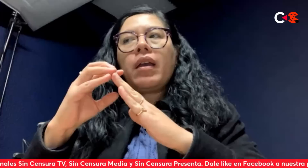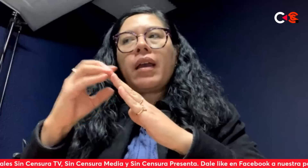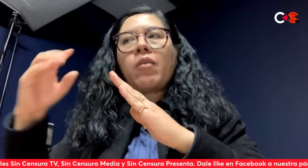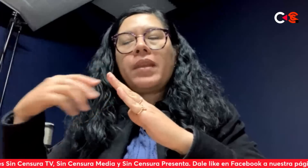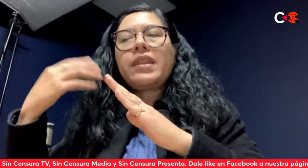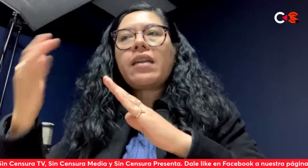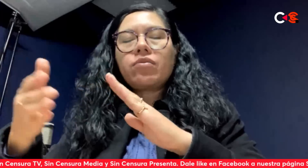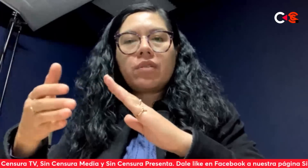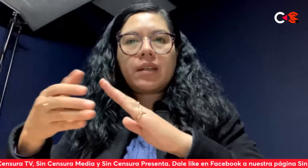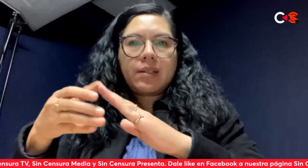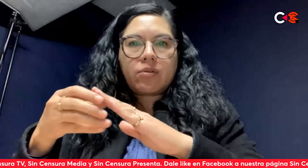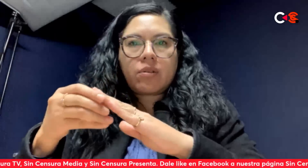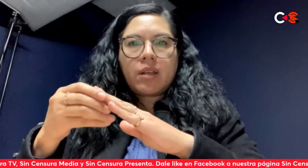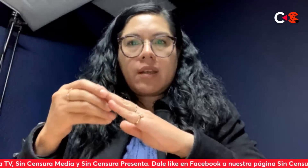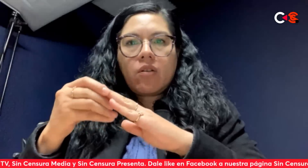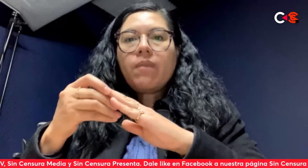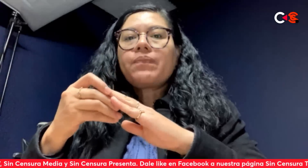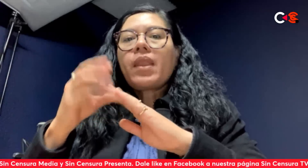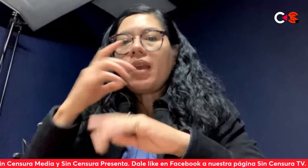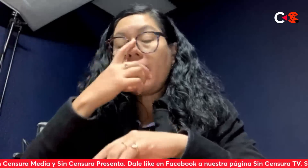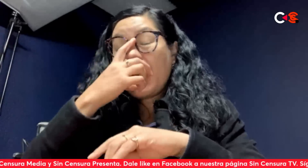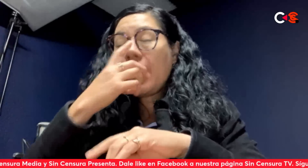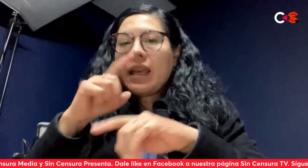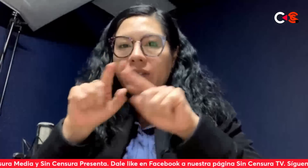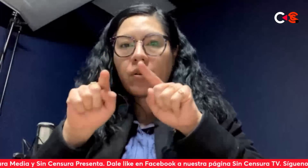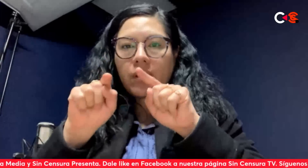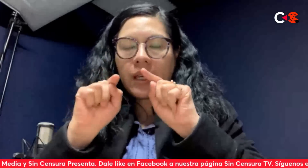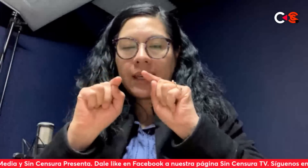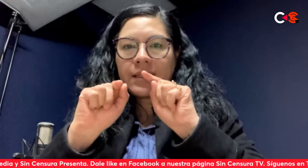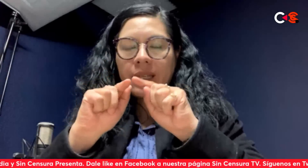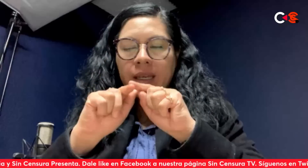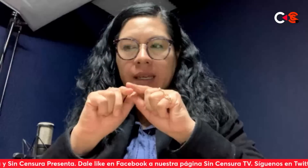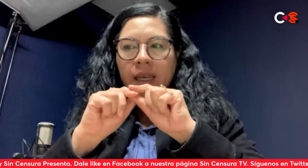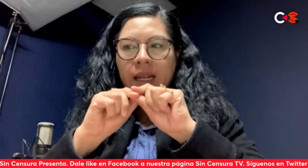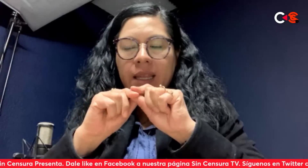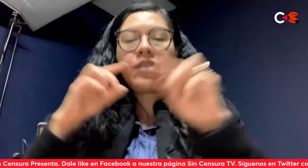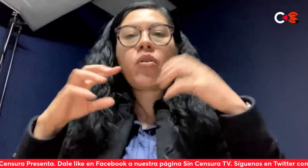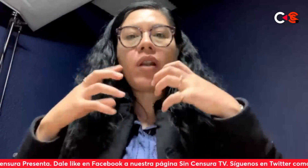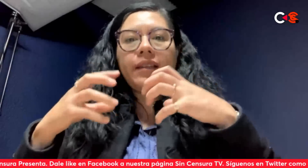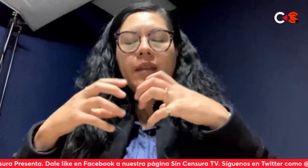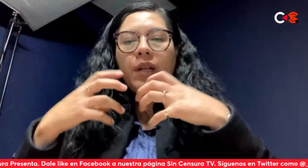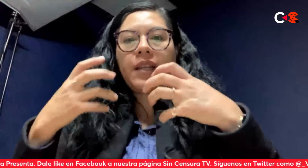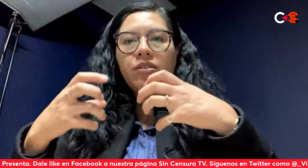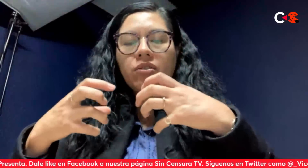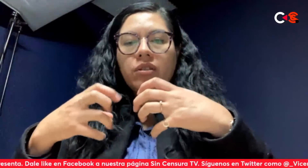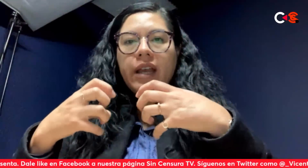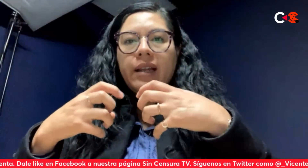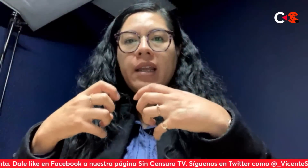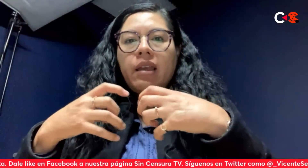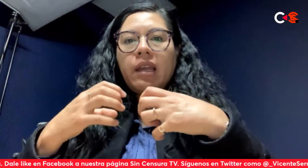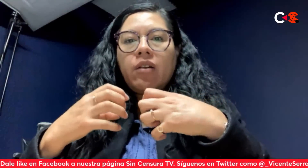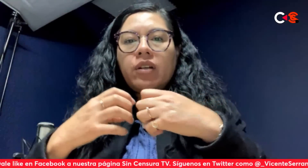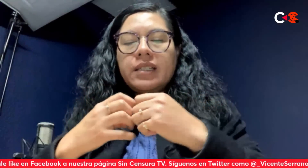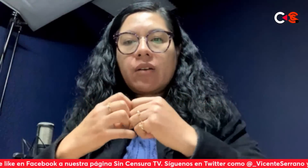vio aumentados sus ingresos, ¿no? Eso es el derecho colectivo, el derecho